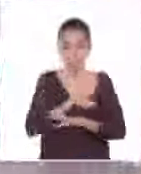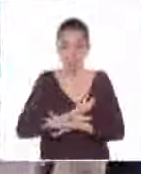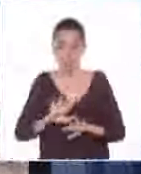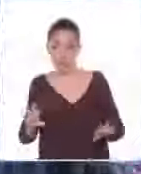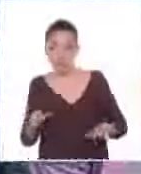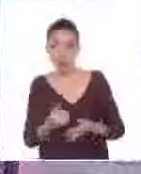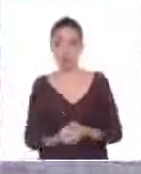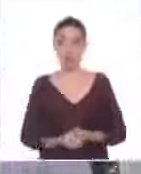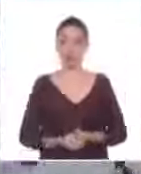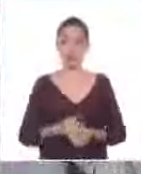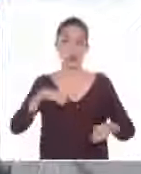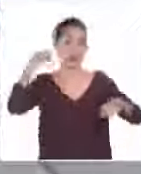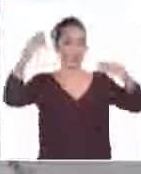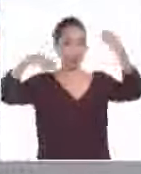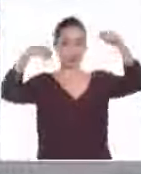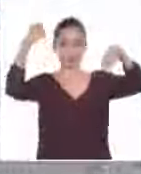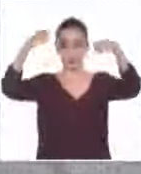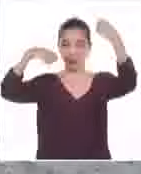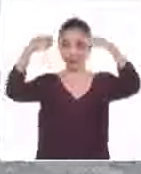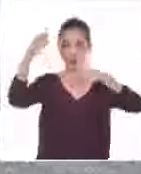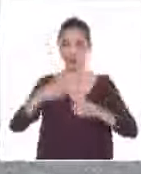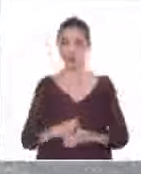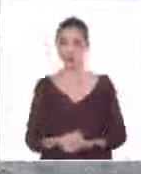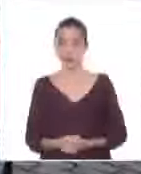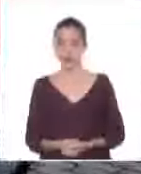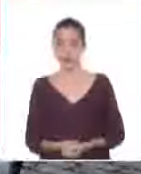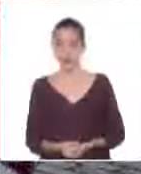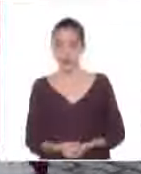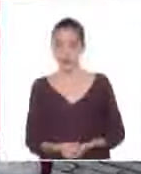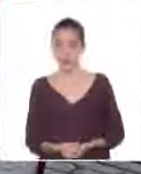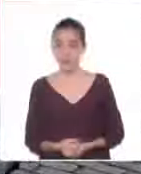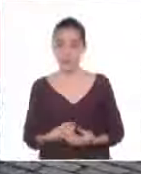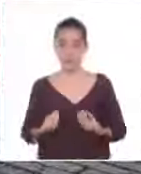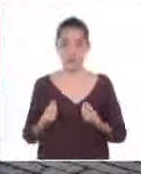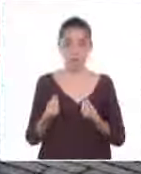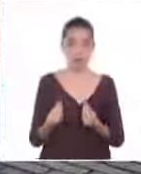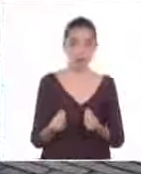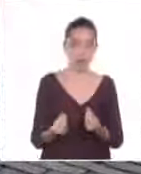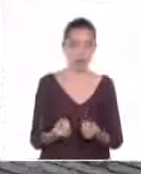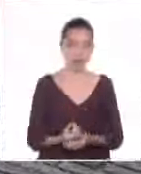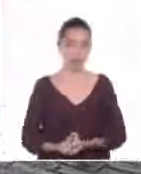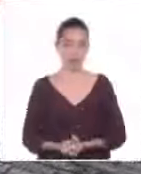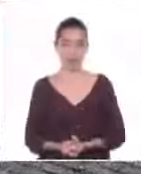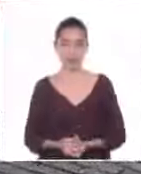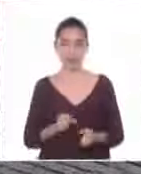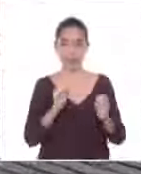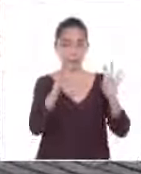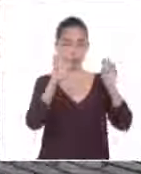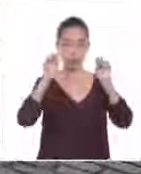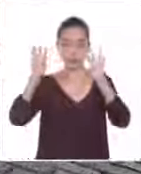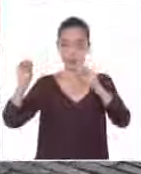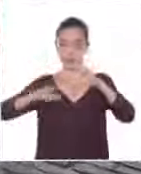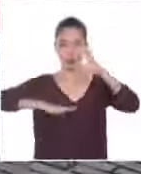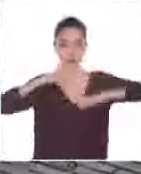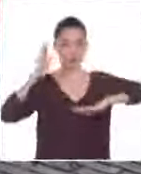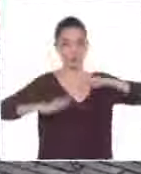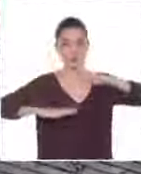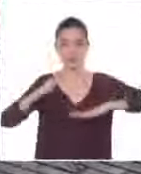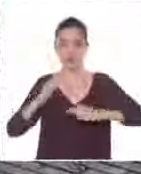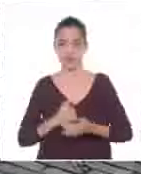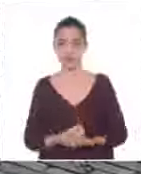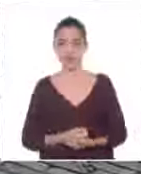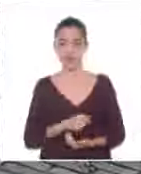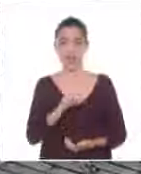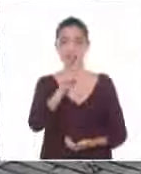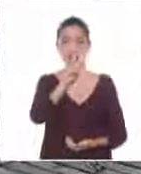desarrollo local Vivienda en los Barrios, que procura generar conciencia y promover la rumba. Vives, la céntrica calle, se convierte en un